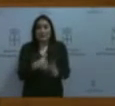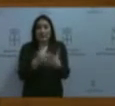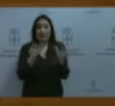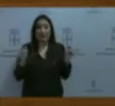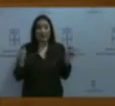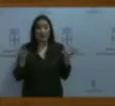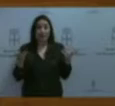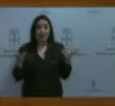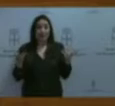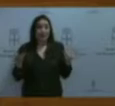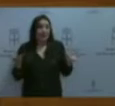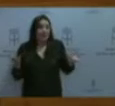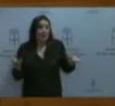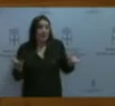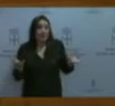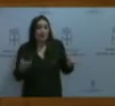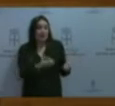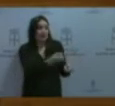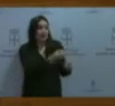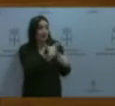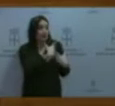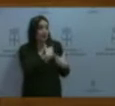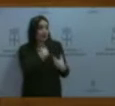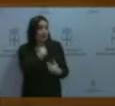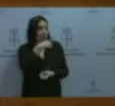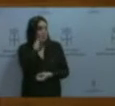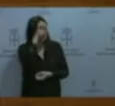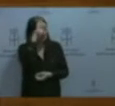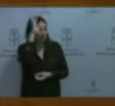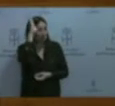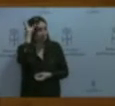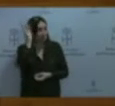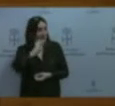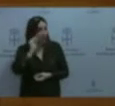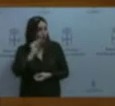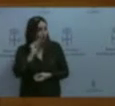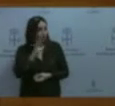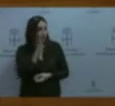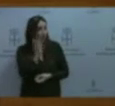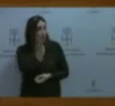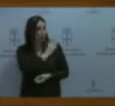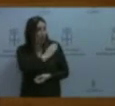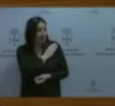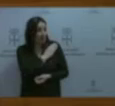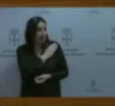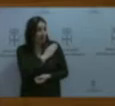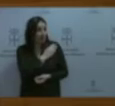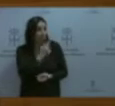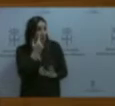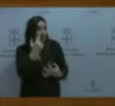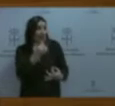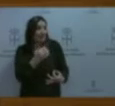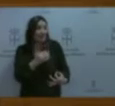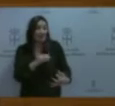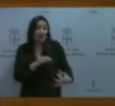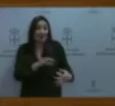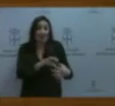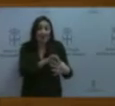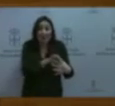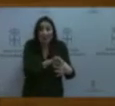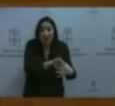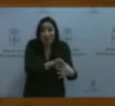que me ha dejado usted alucinado, que parte de las preguntas que me hace evidentemente no tienen nada que ver, o por lo menos entiendo yo que no